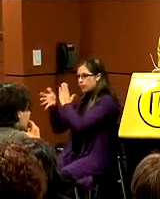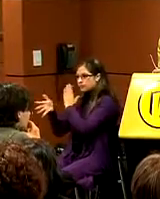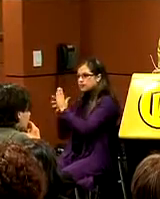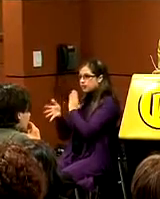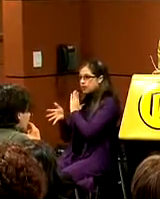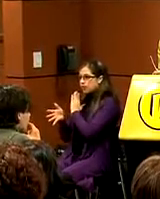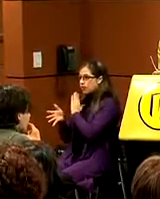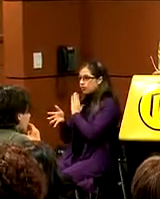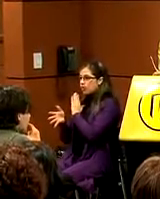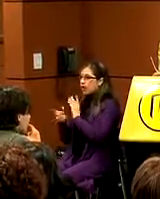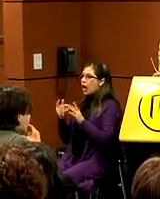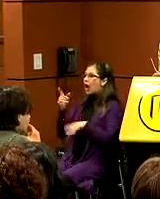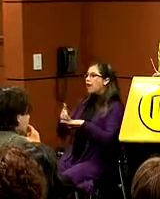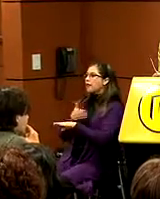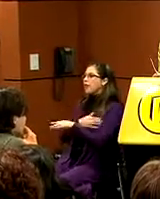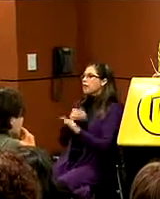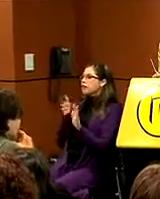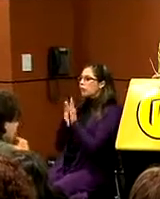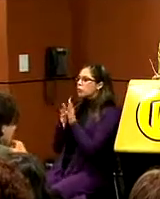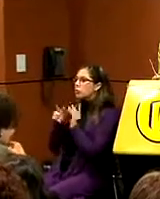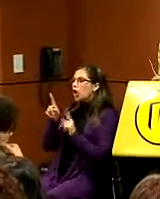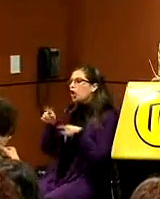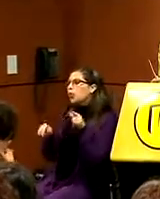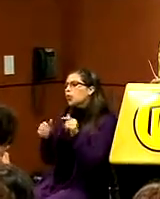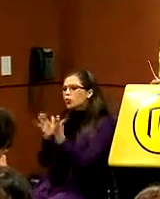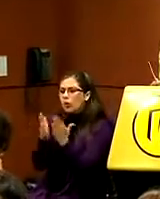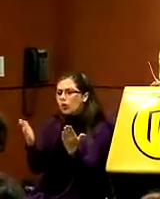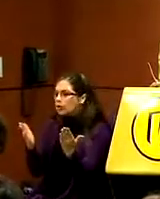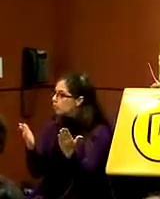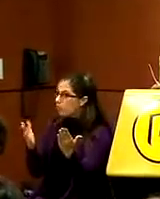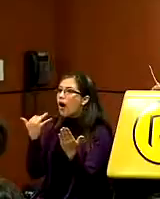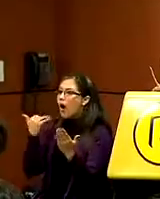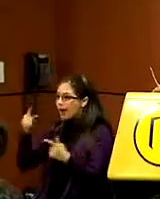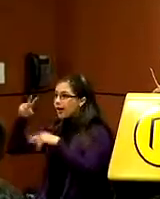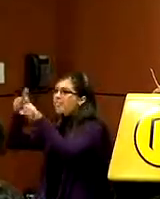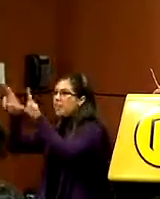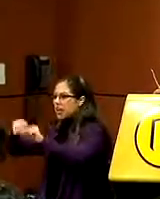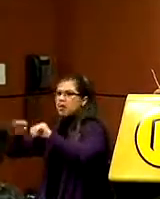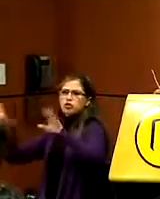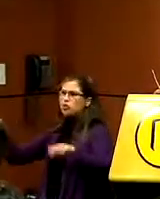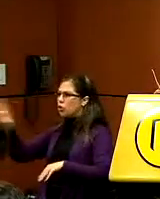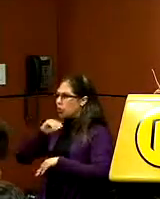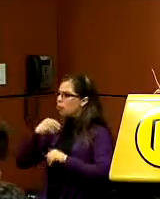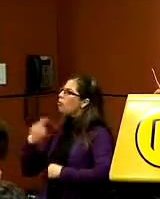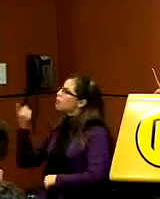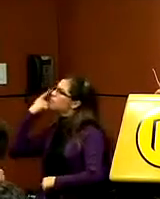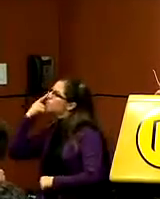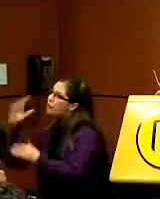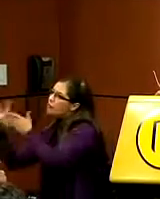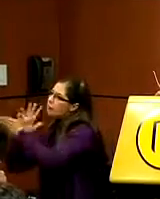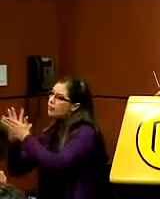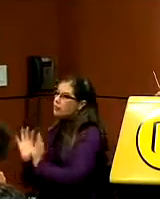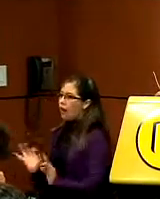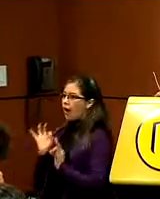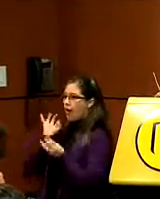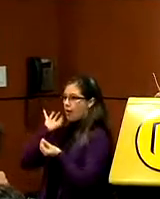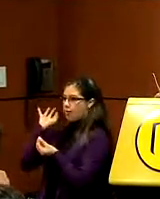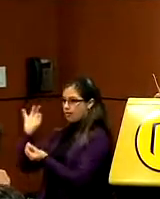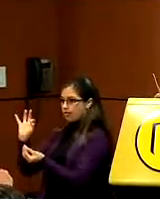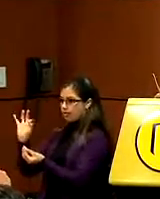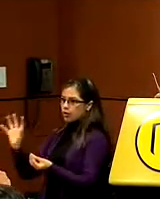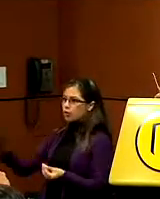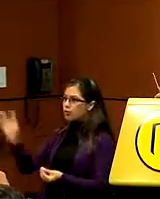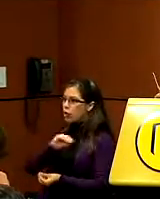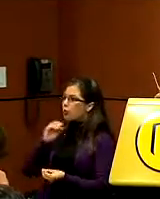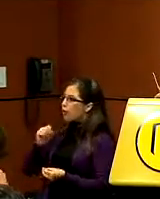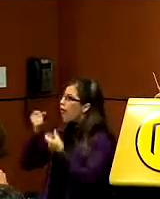información ya dejó de ser un privilegio de unos pocos la información está ahí lo importante es tener información de muy buena calidad donde todos